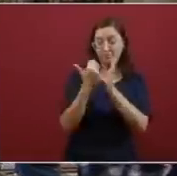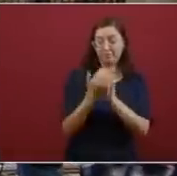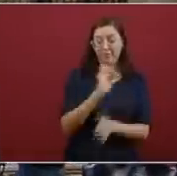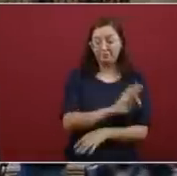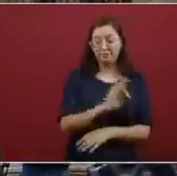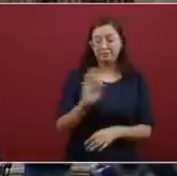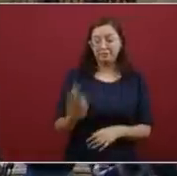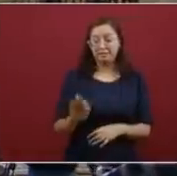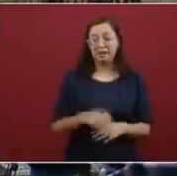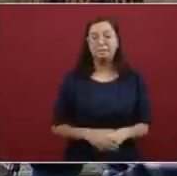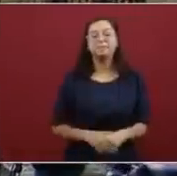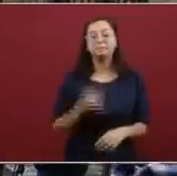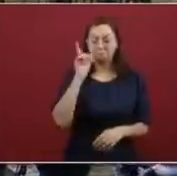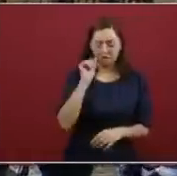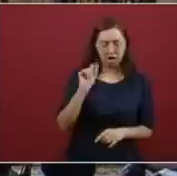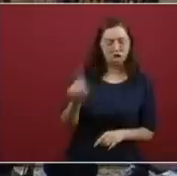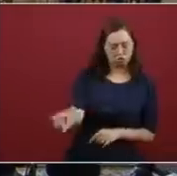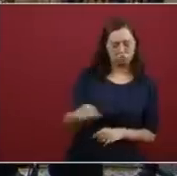mañana tú abres.